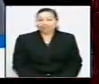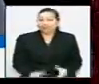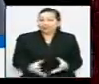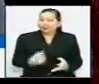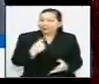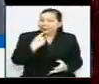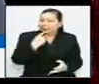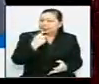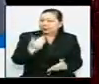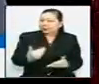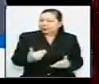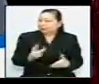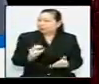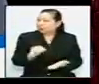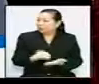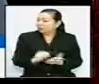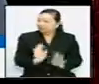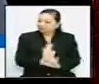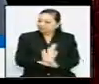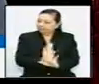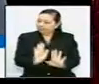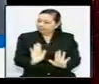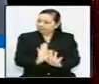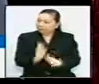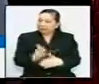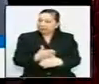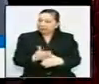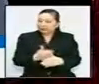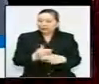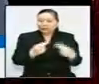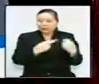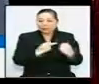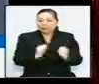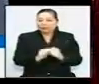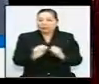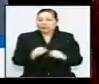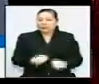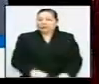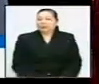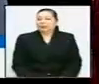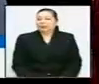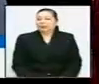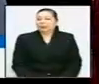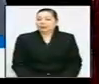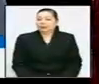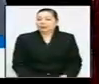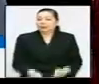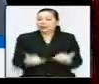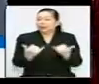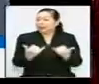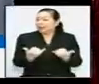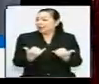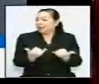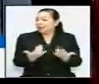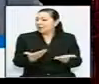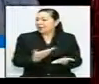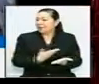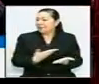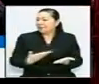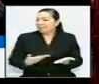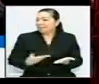quisiéramos una que no vuelva a mencionar, ¿no? Porque hay una parte que mencionó la responsabilidad del señor y ahora actual